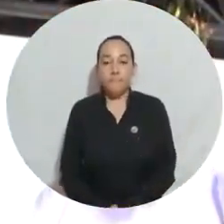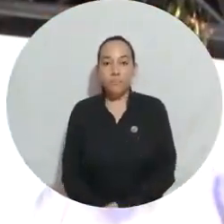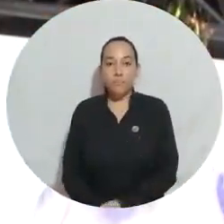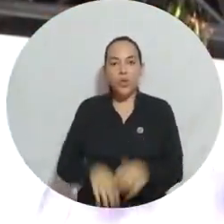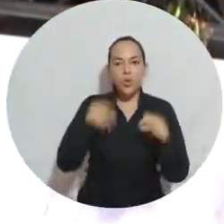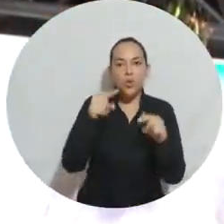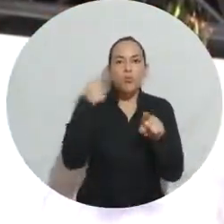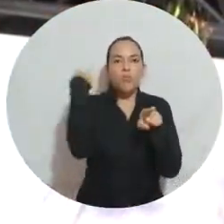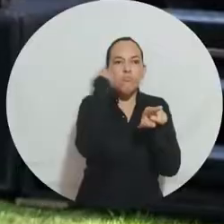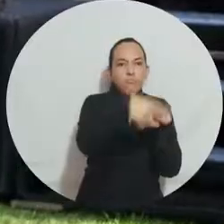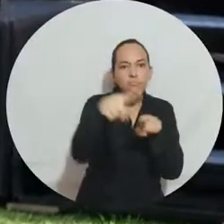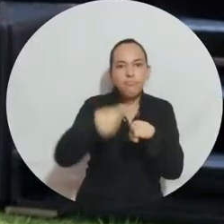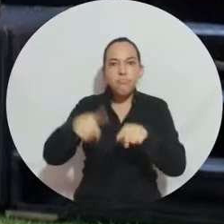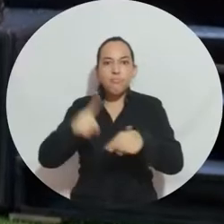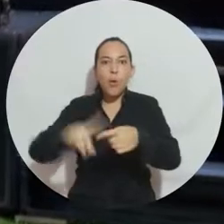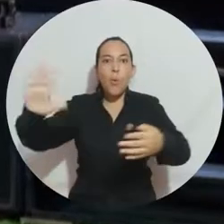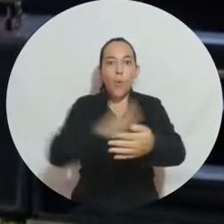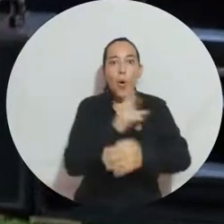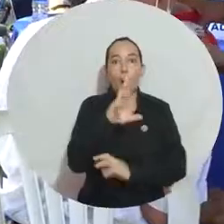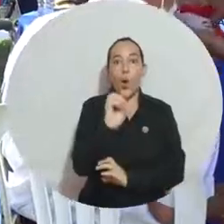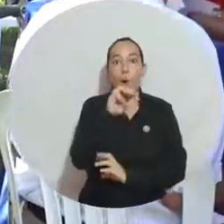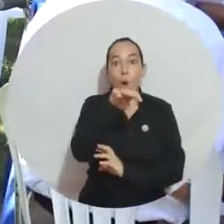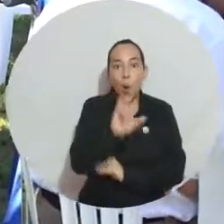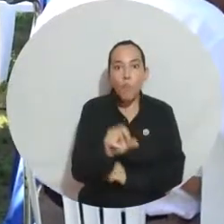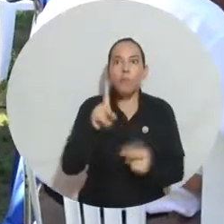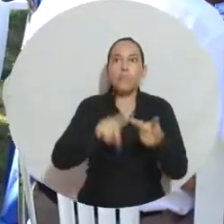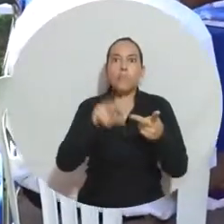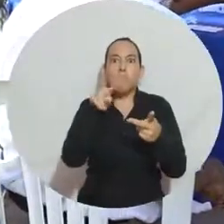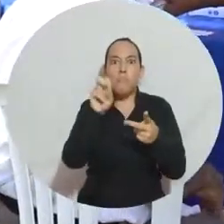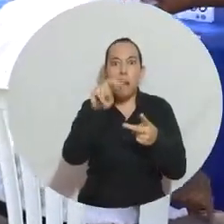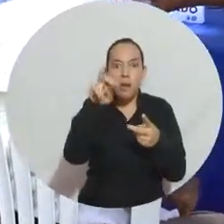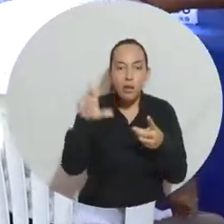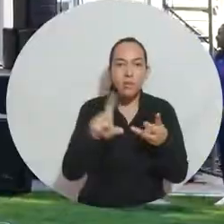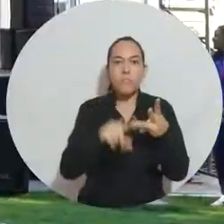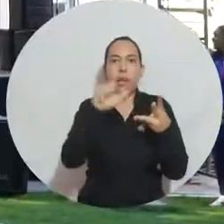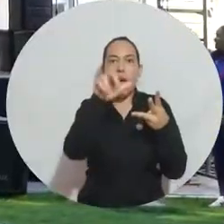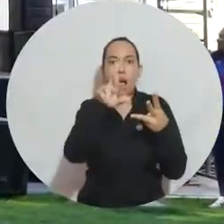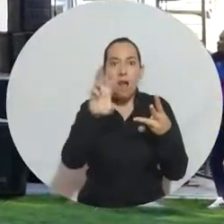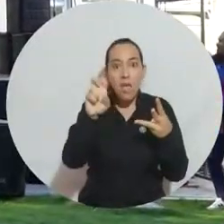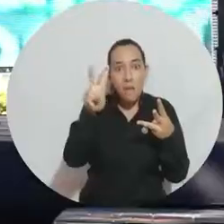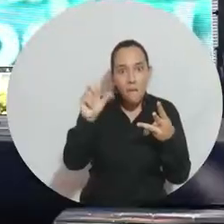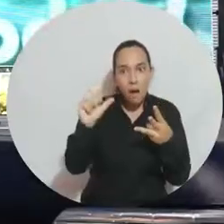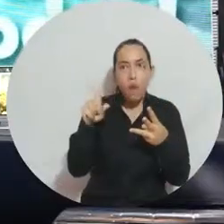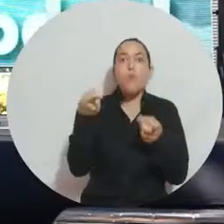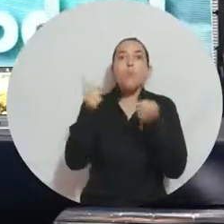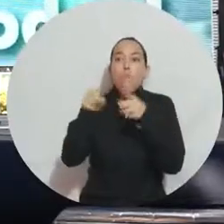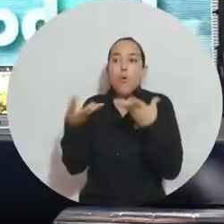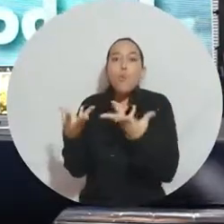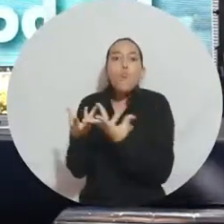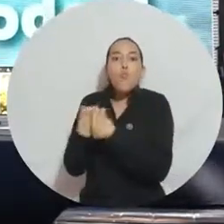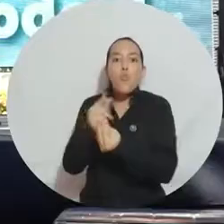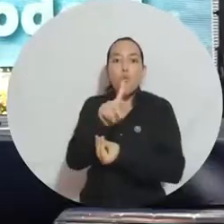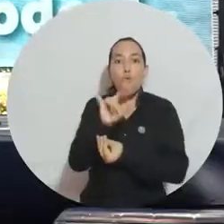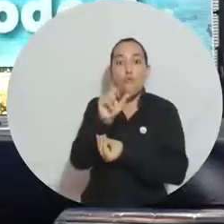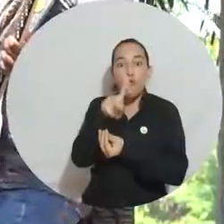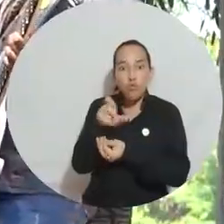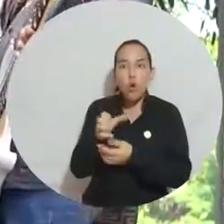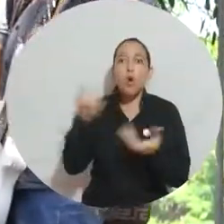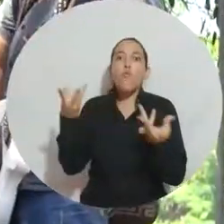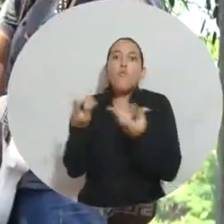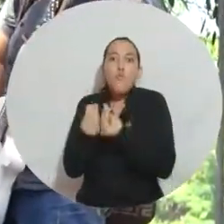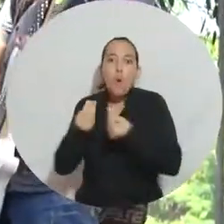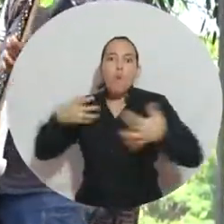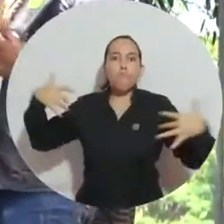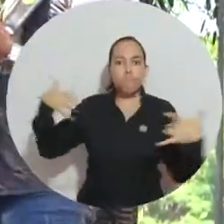las presentaciones musicales de romix Valeria Lozano Santiago Díaz Arévalo así como también del grupo fusión y el grupo de